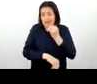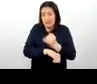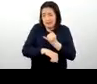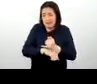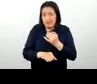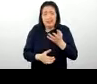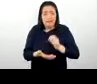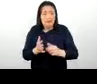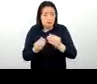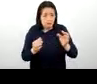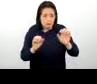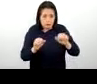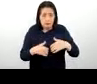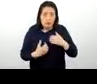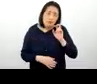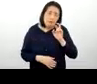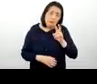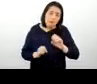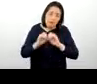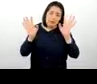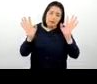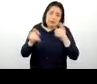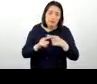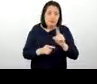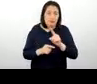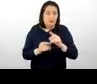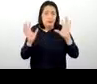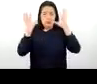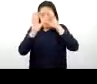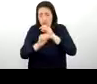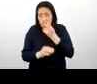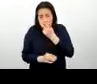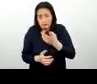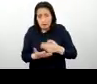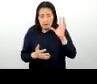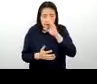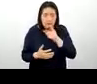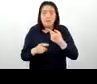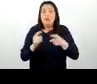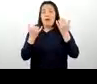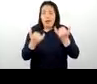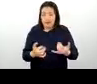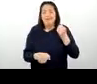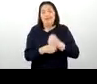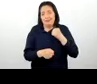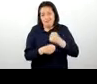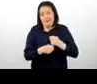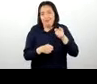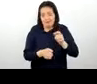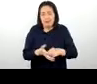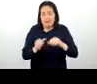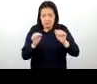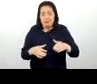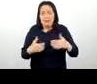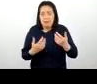se podían apreciar de día, pero no de noche. Entonces, justamente, se está trabajando en ello para que